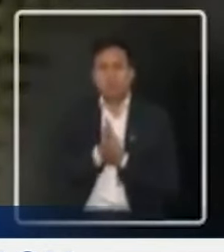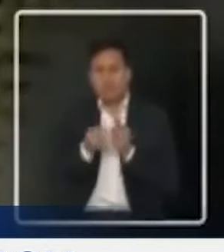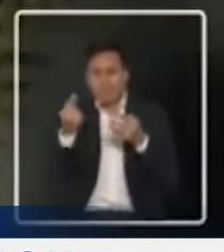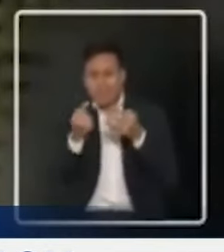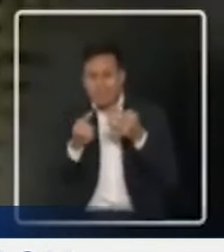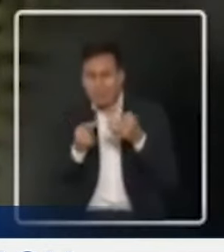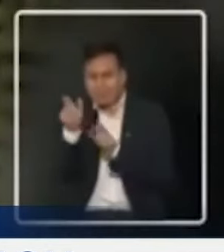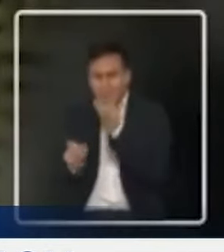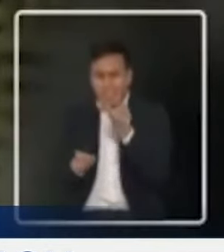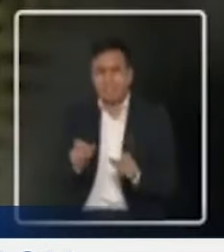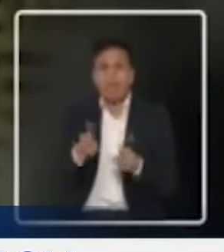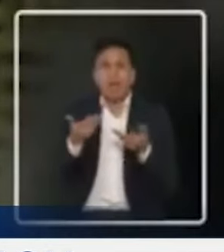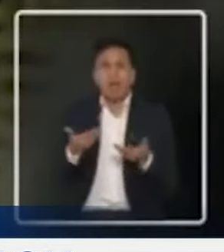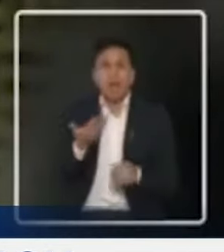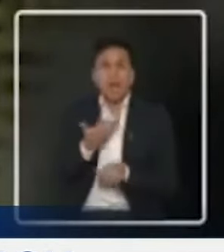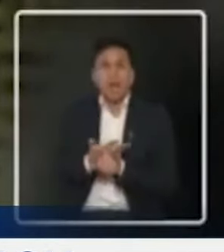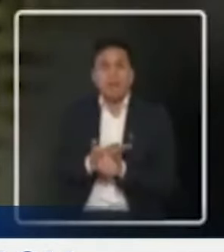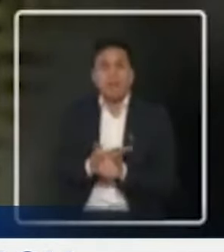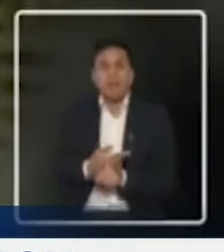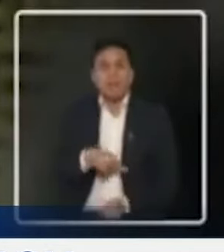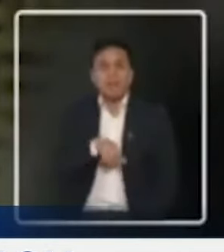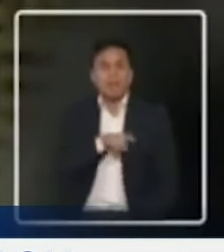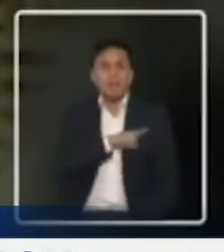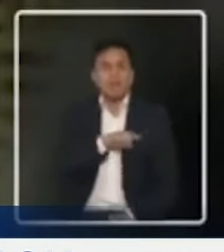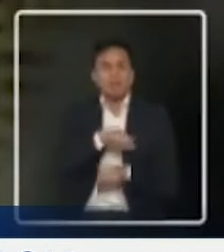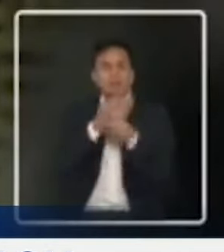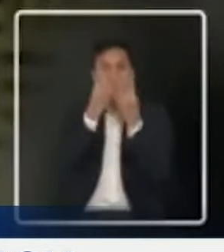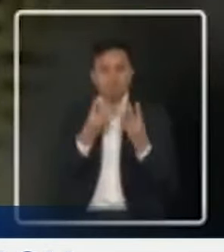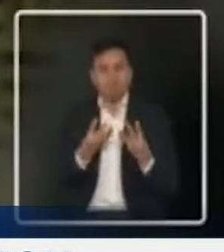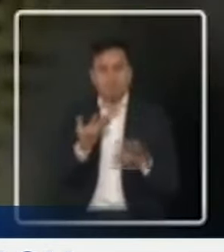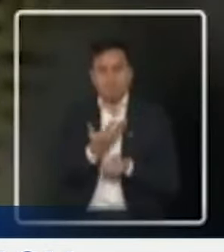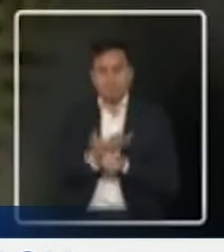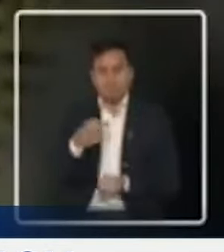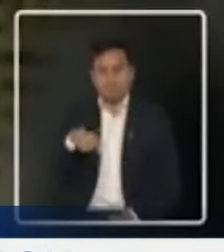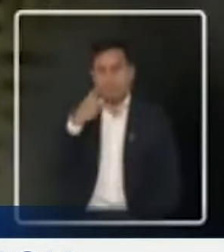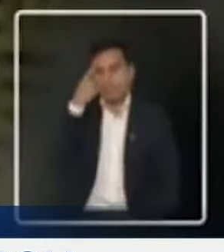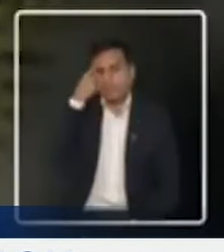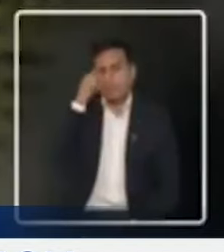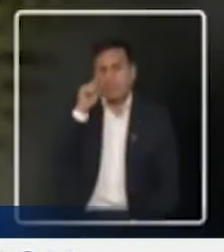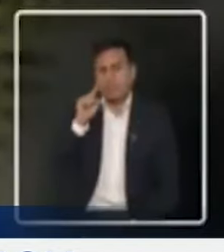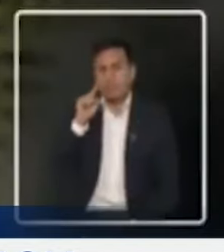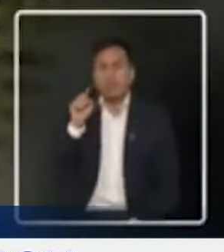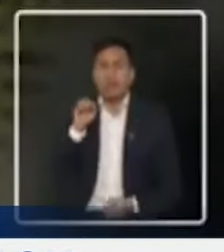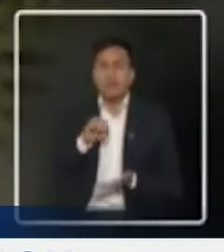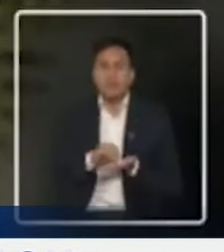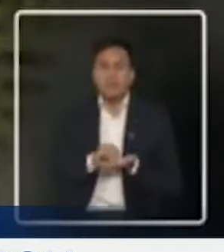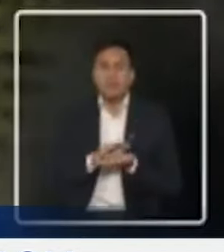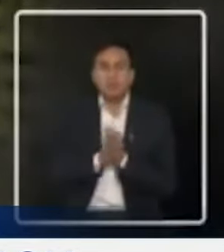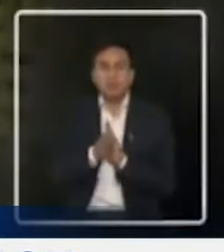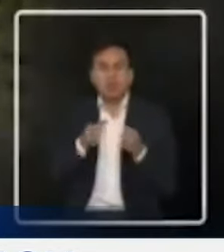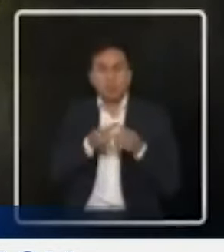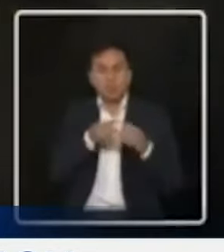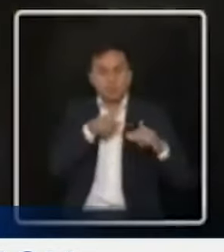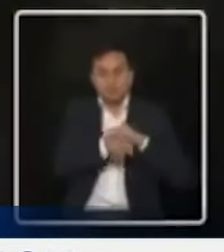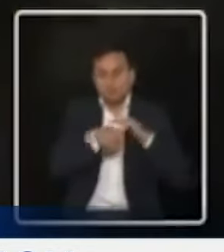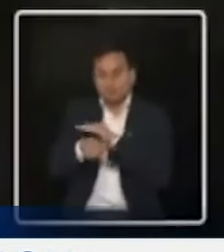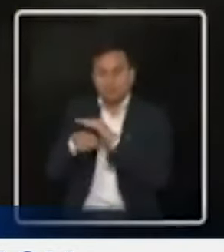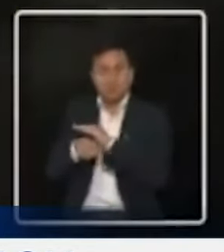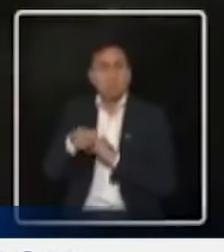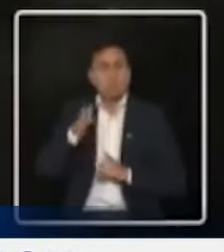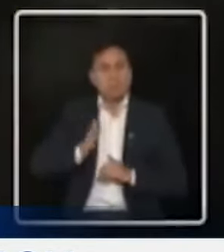cada uno de ellos hoy día tenemos a los responsables en prisión. Pero además, con todos los operativos que estamos